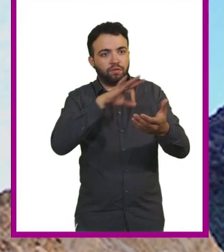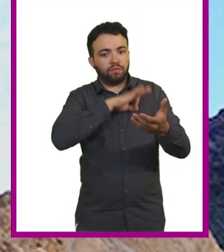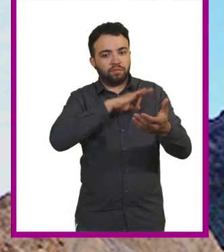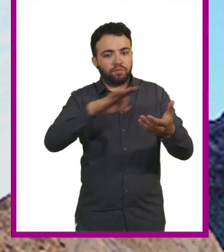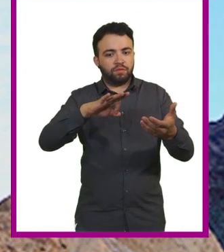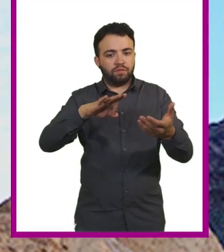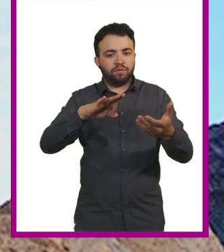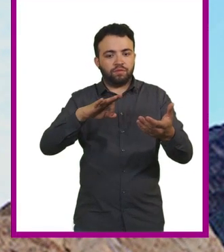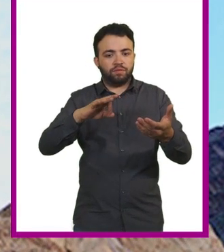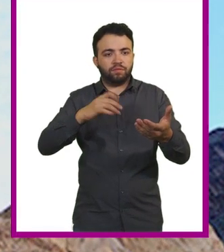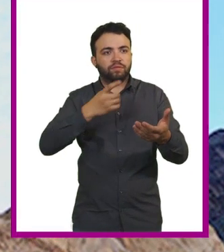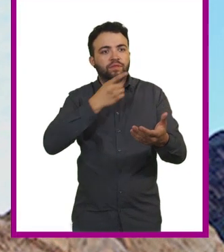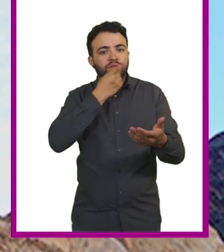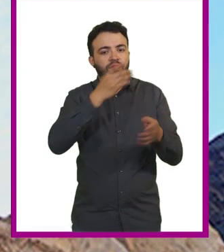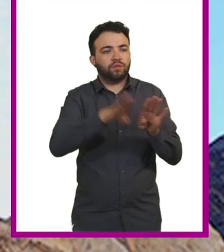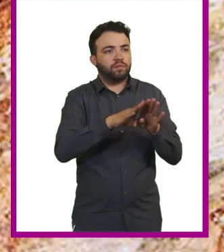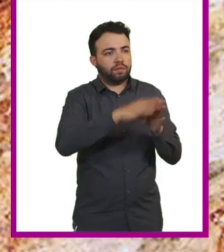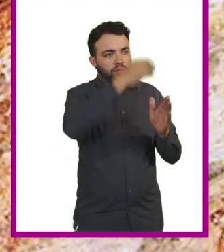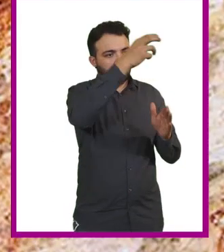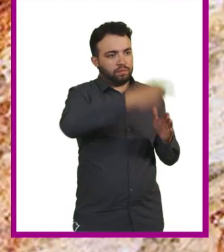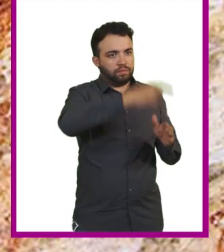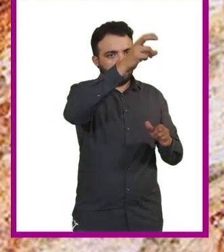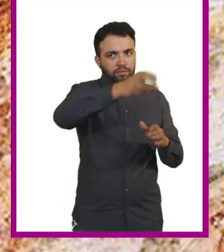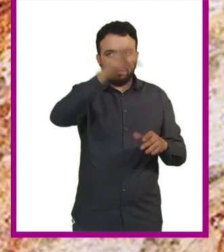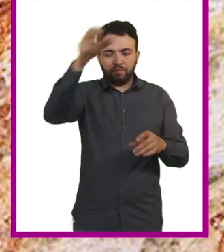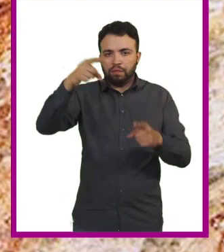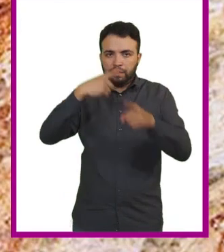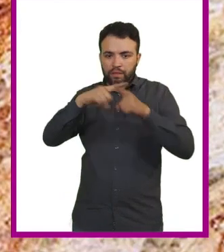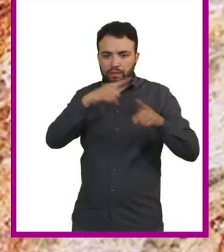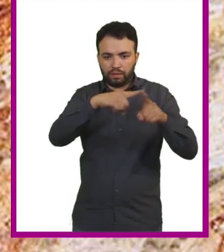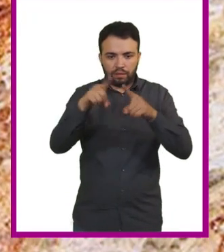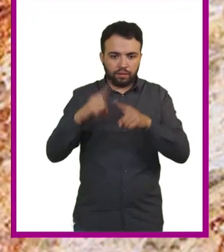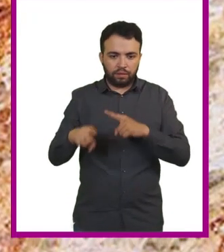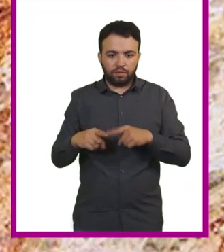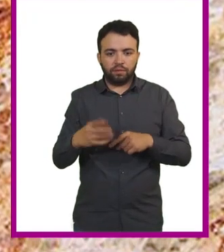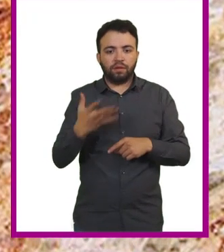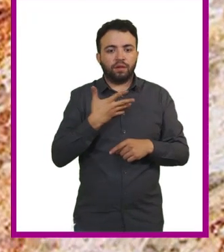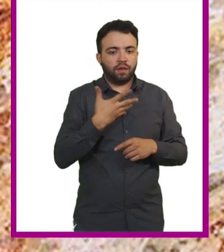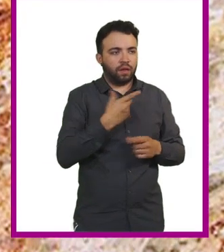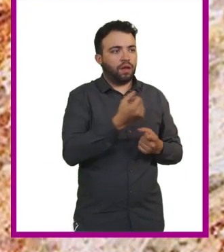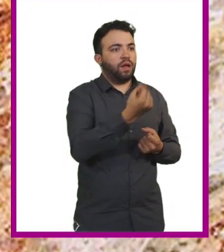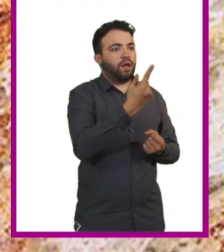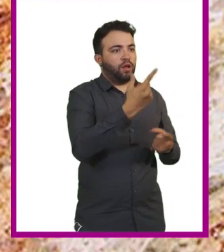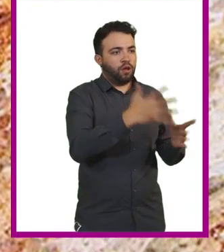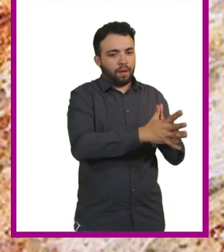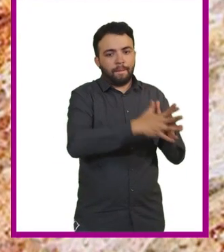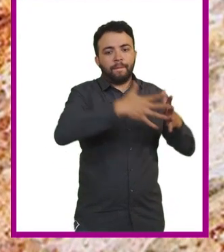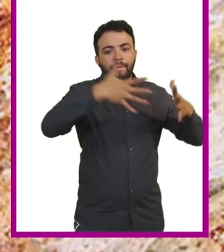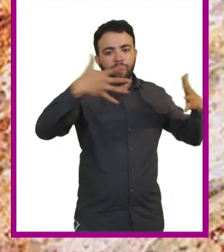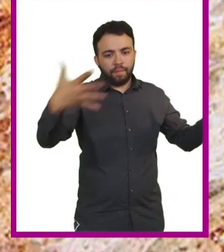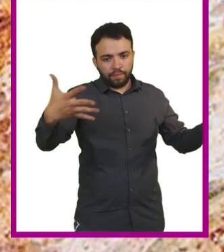digamos, clasificarlos en diferentes tipos de sitios. Hay algunos que son muy grandes y donde se